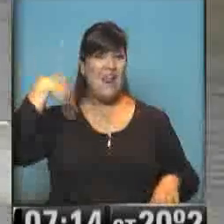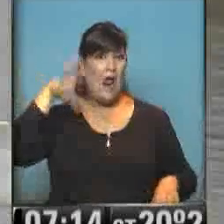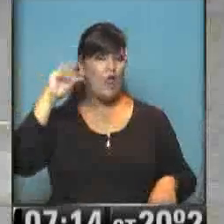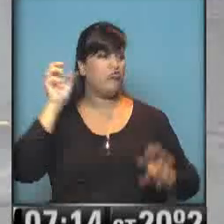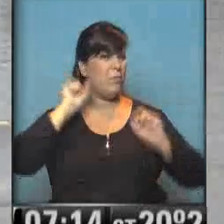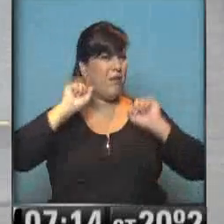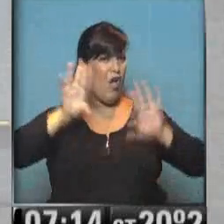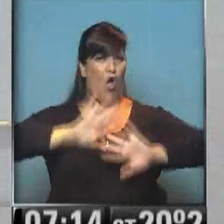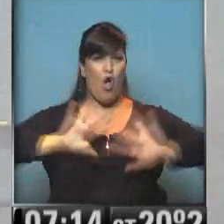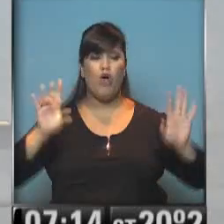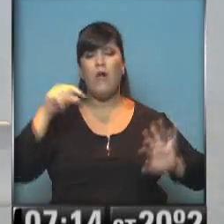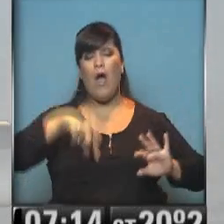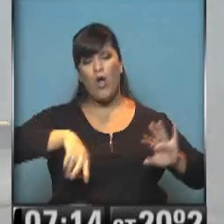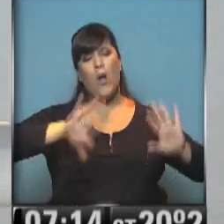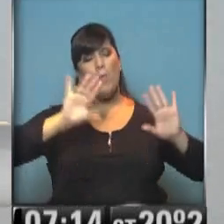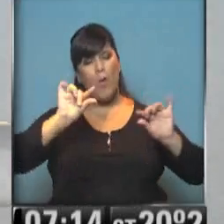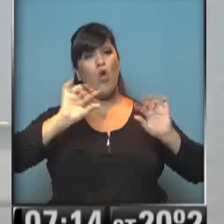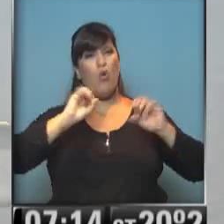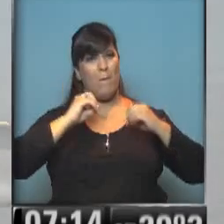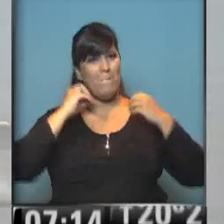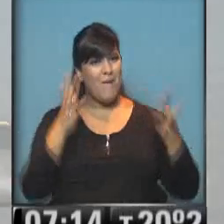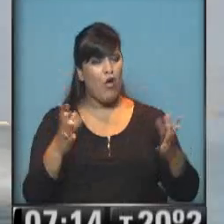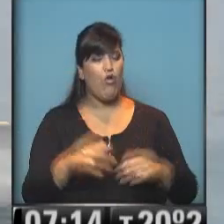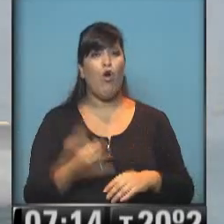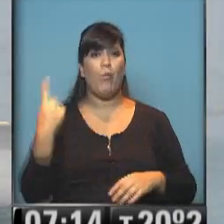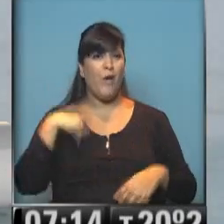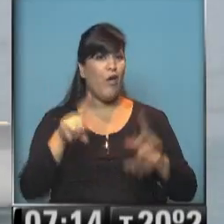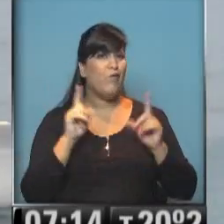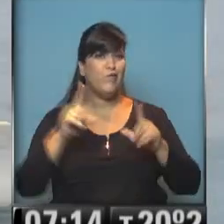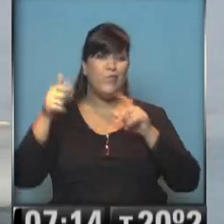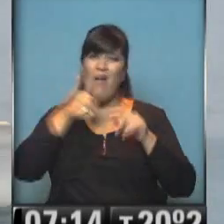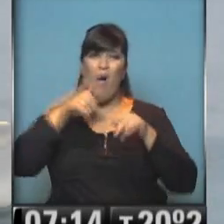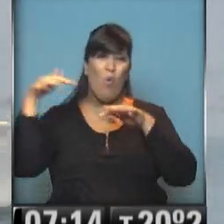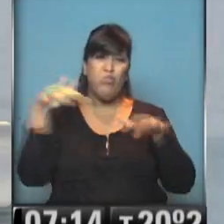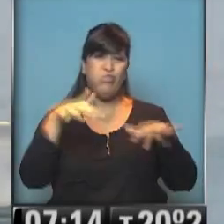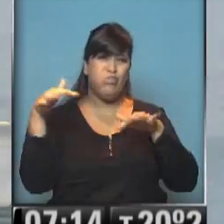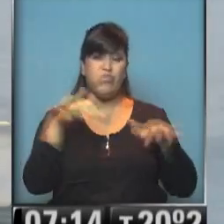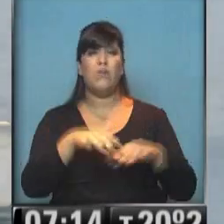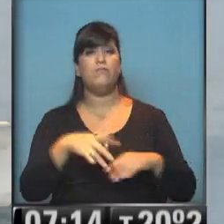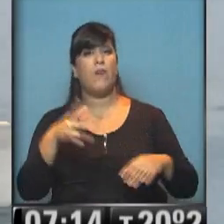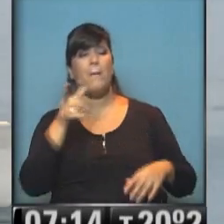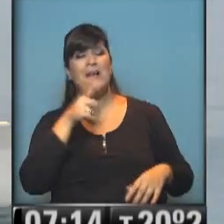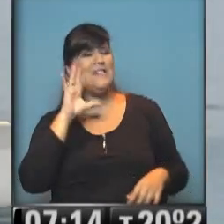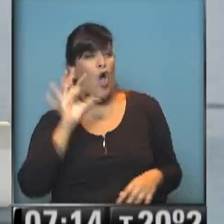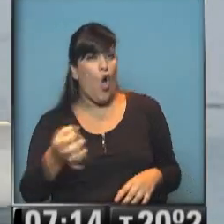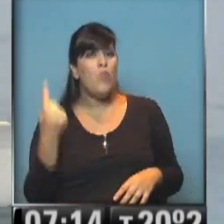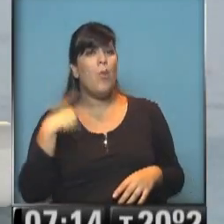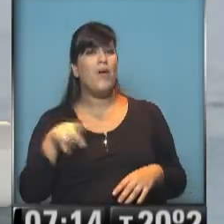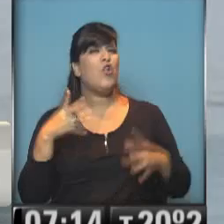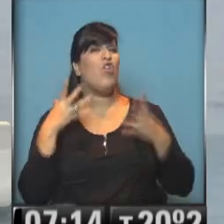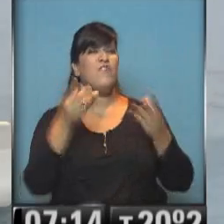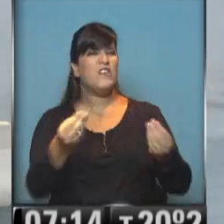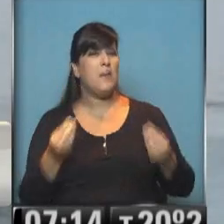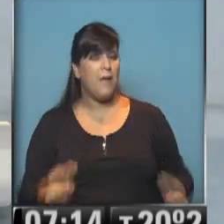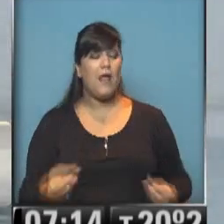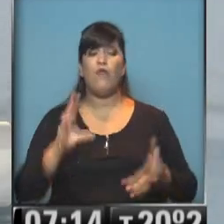entre noche, cuando llovió. Pero sigue entrando mucha agua. Aunque parezca muy obvio, ¿para qué es esta defensa? A